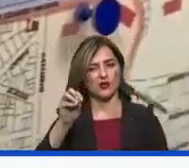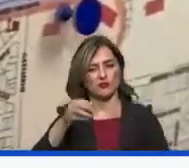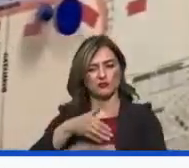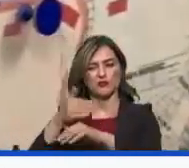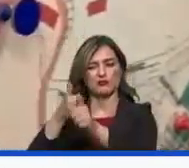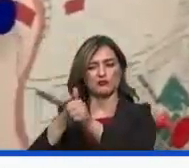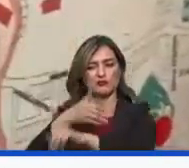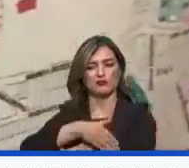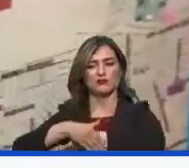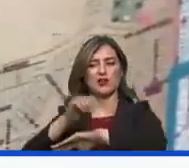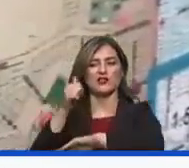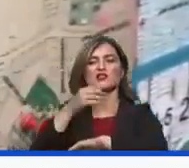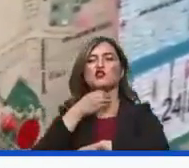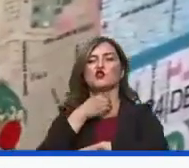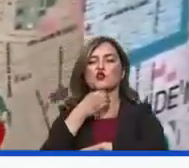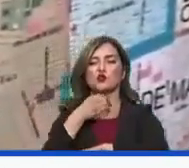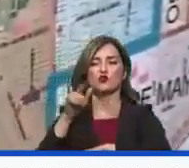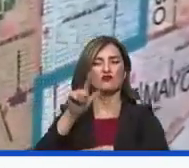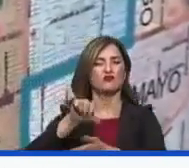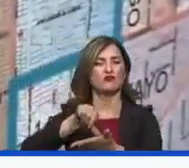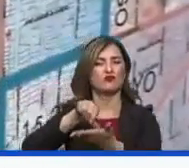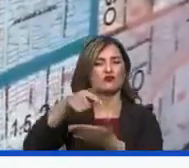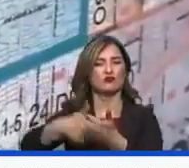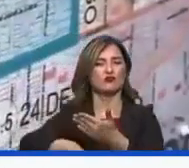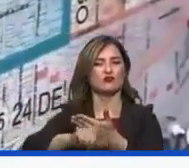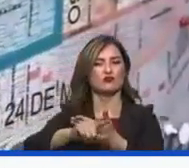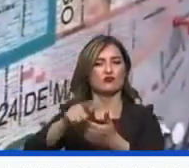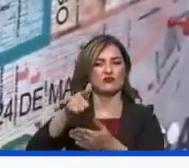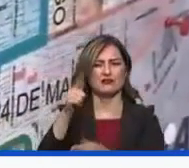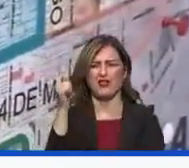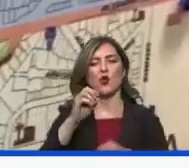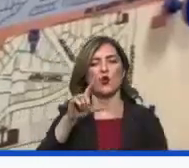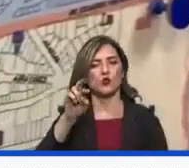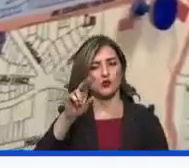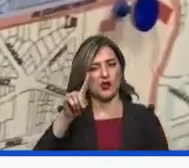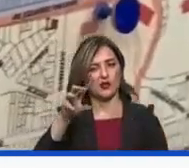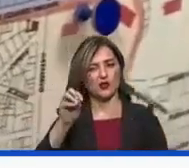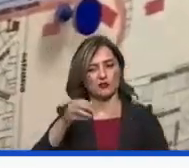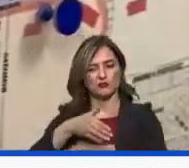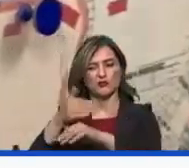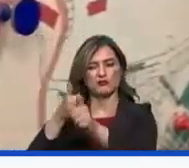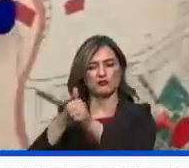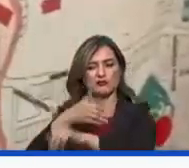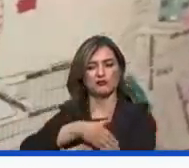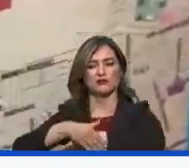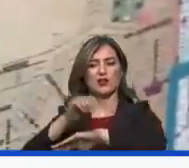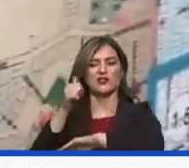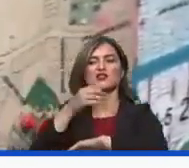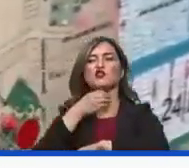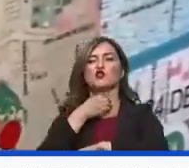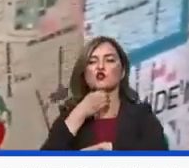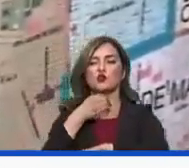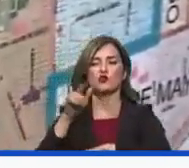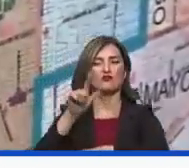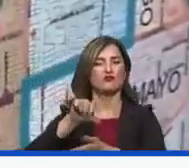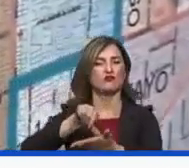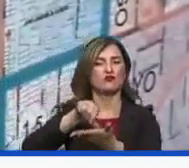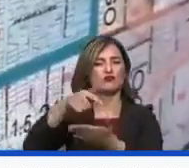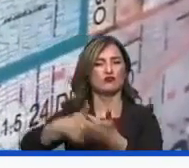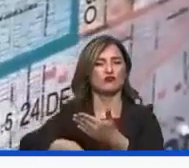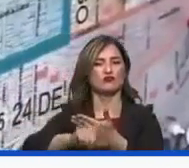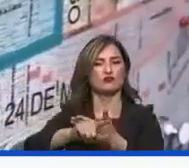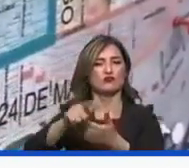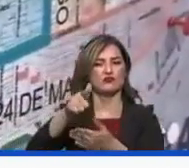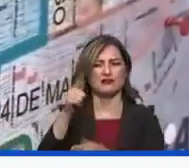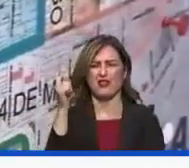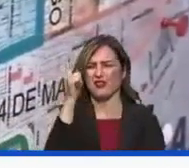Norte, tierras coloradas y lugares aledaños a la calle 10 de agosto son algunos de los 15 sectores de la urbe lojana